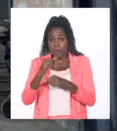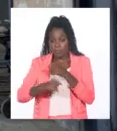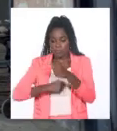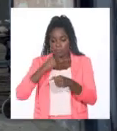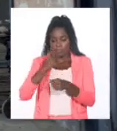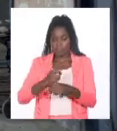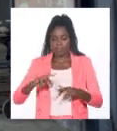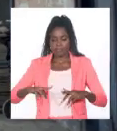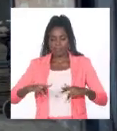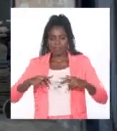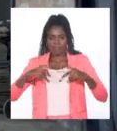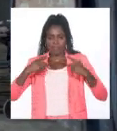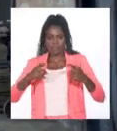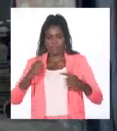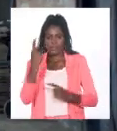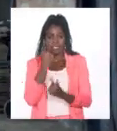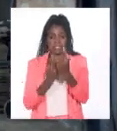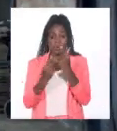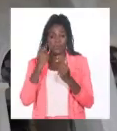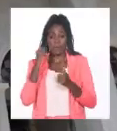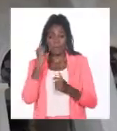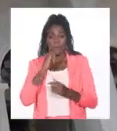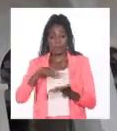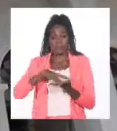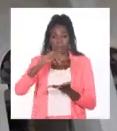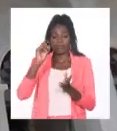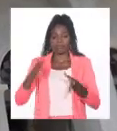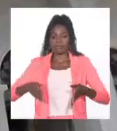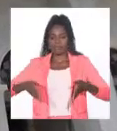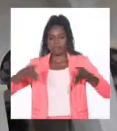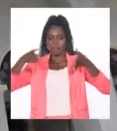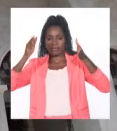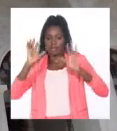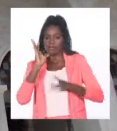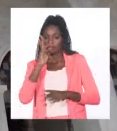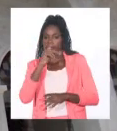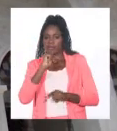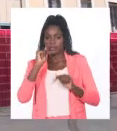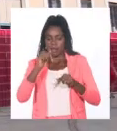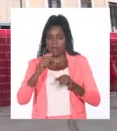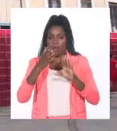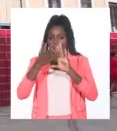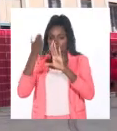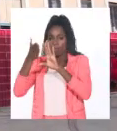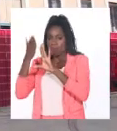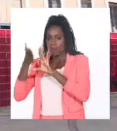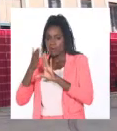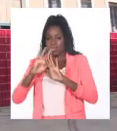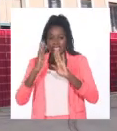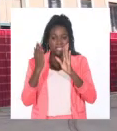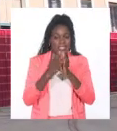la impronta de uno de los palacetes más sólidos y hermosamente decorados de